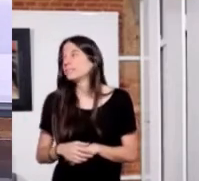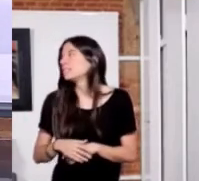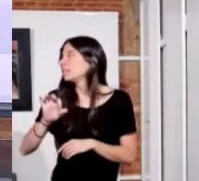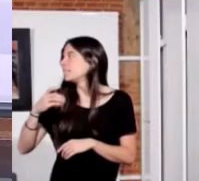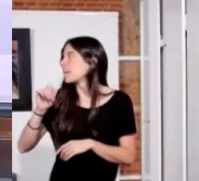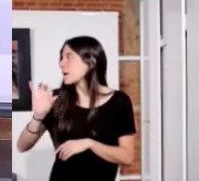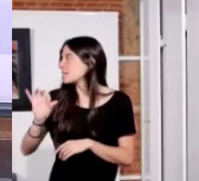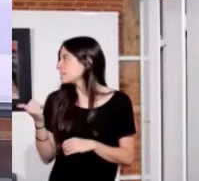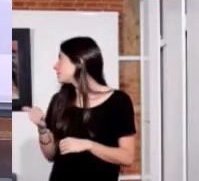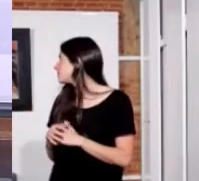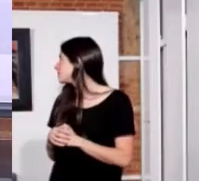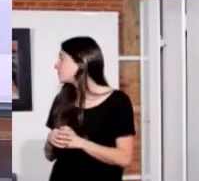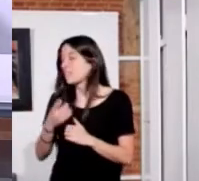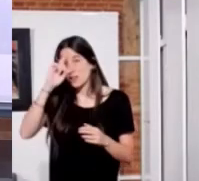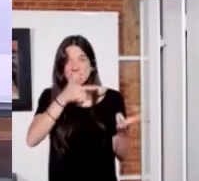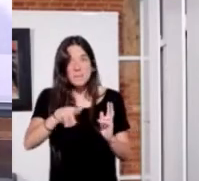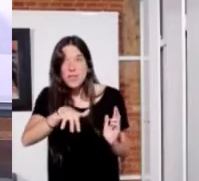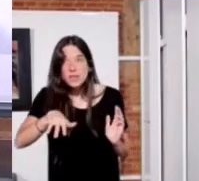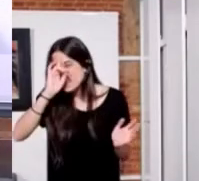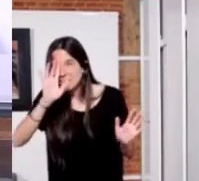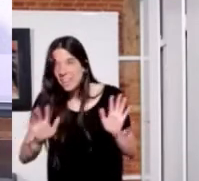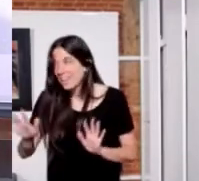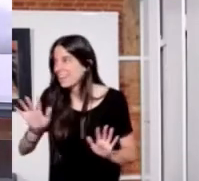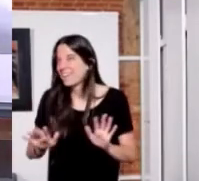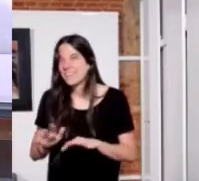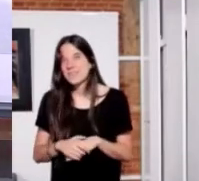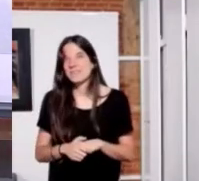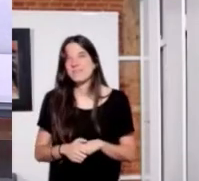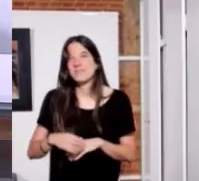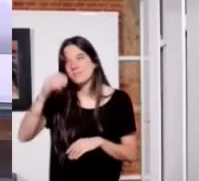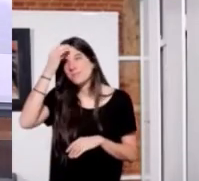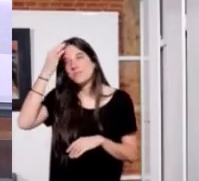qué, no quiero darte afuera, por ahí en el centro.